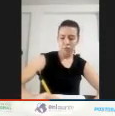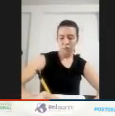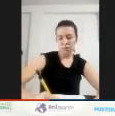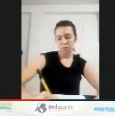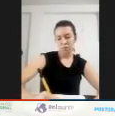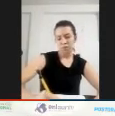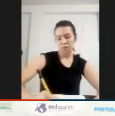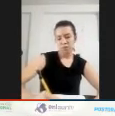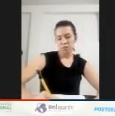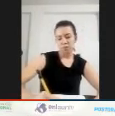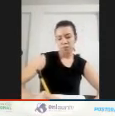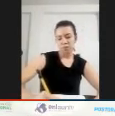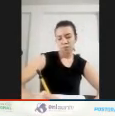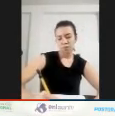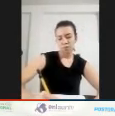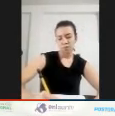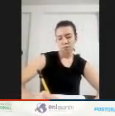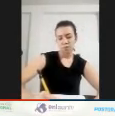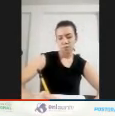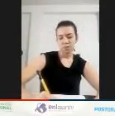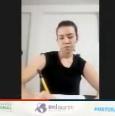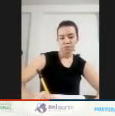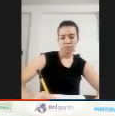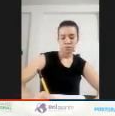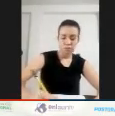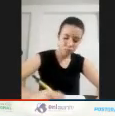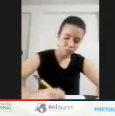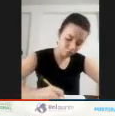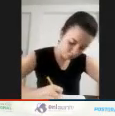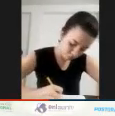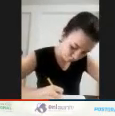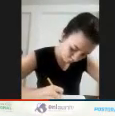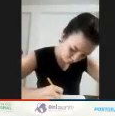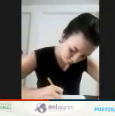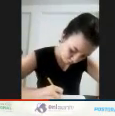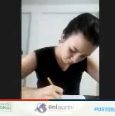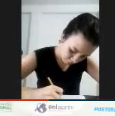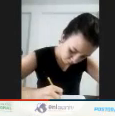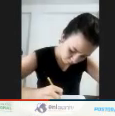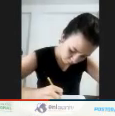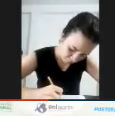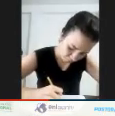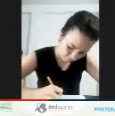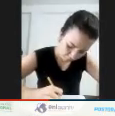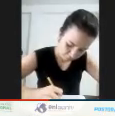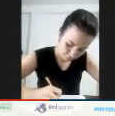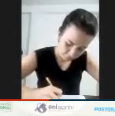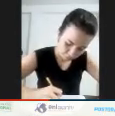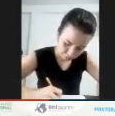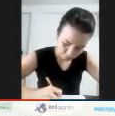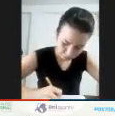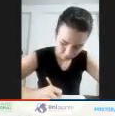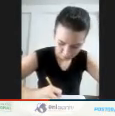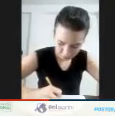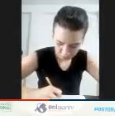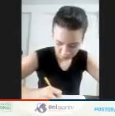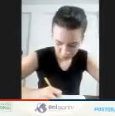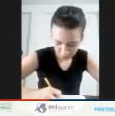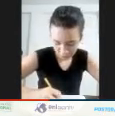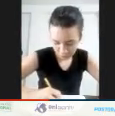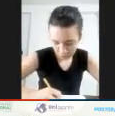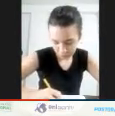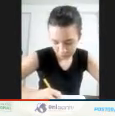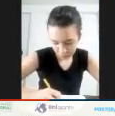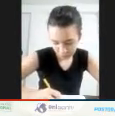fe pública a un acto de asamblea, a cualquier acto jurídico que llegue uh-huh. al caso. La materia notarial, pues poco la manejo. Pero